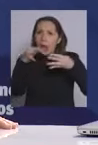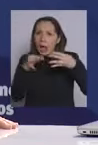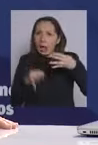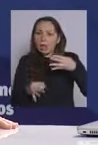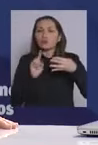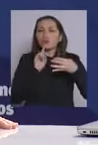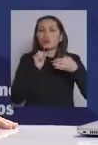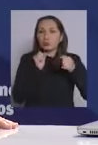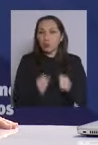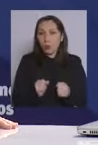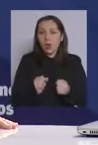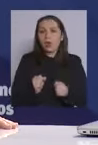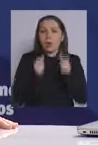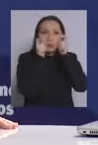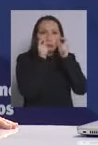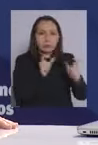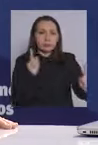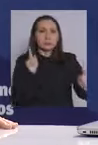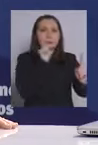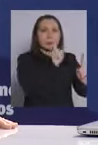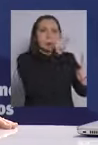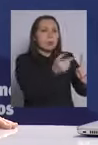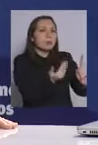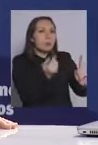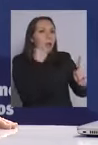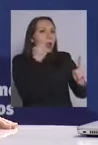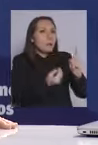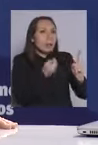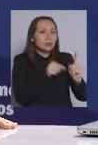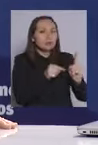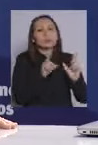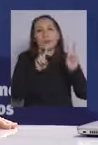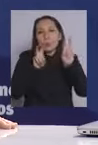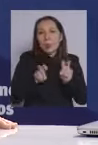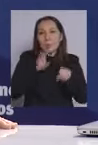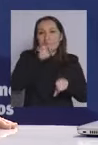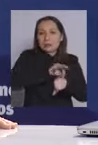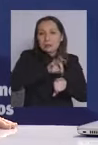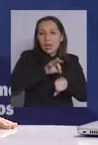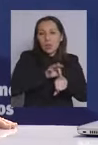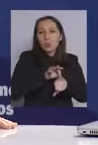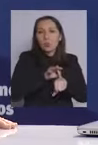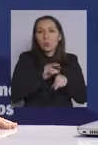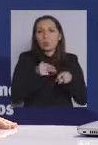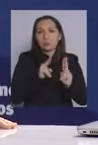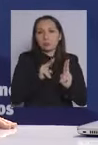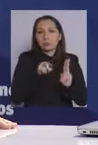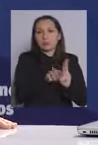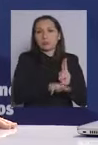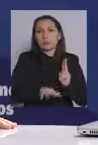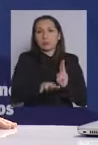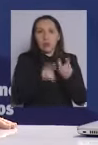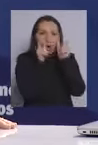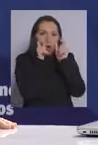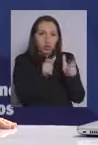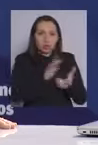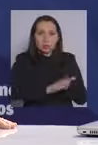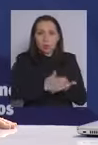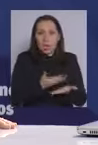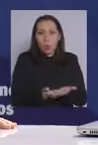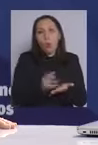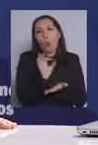características para poder fiscalizar en lo referente a la control